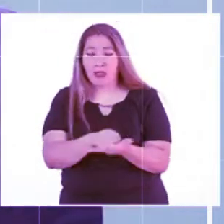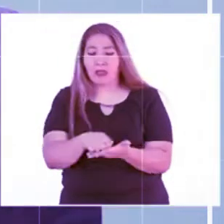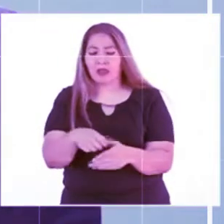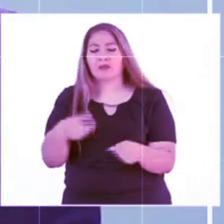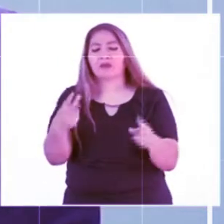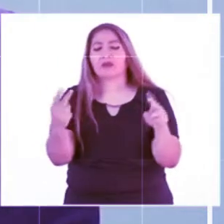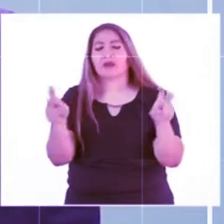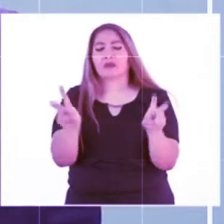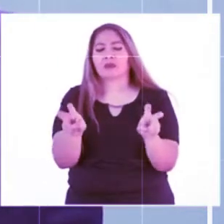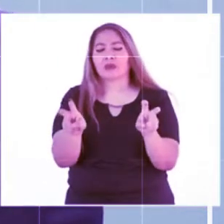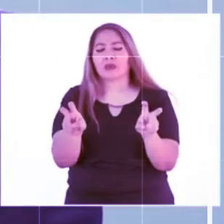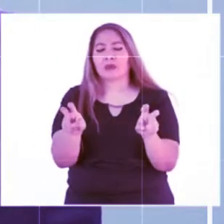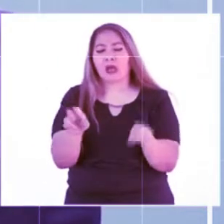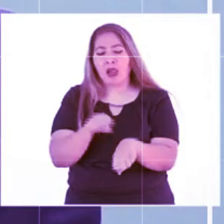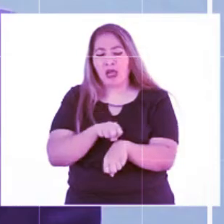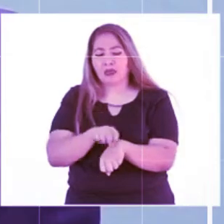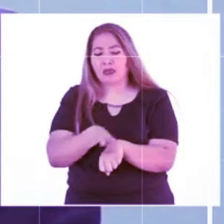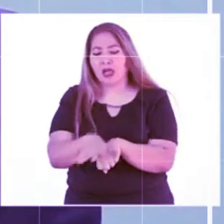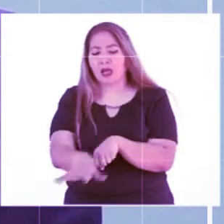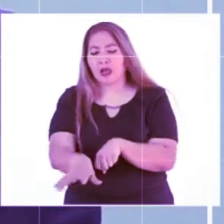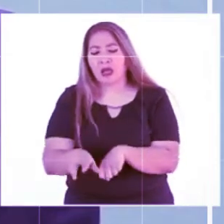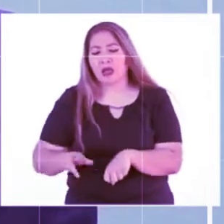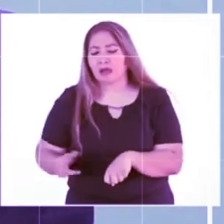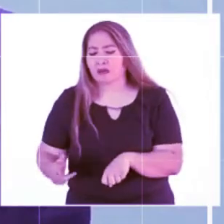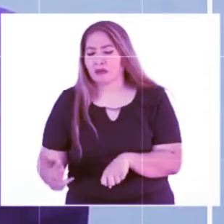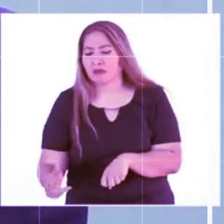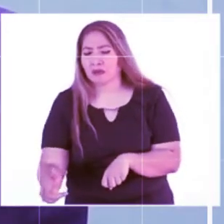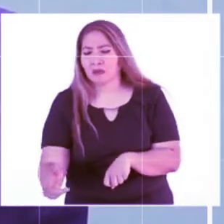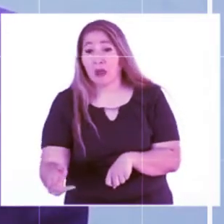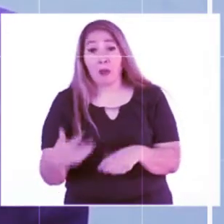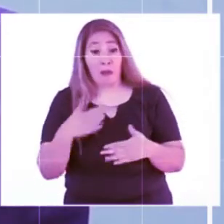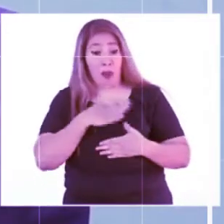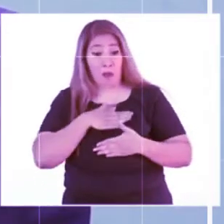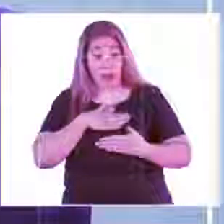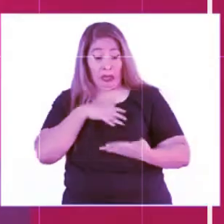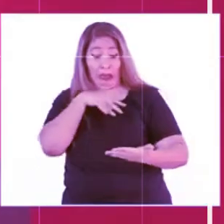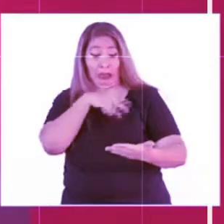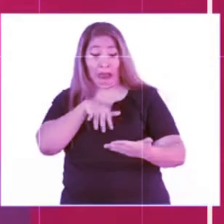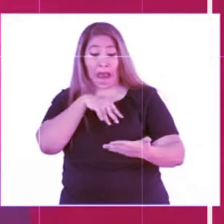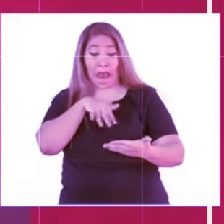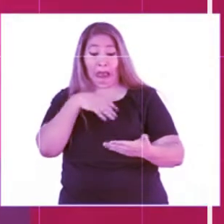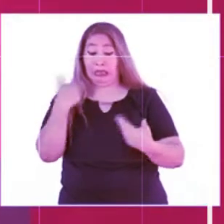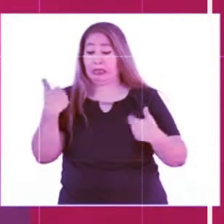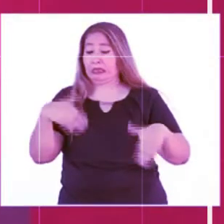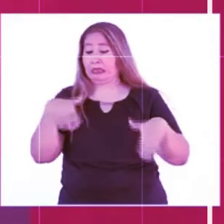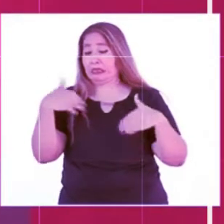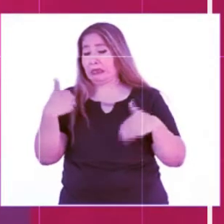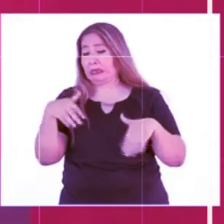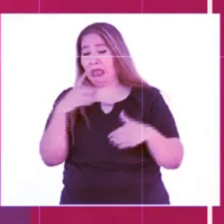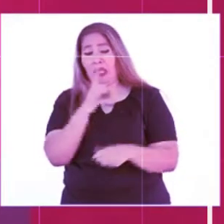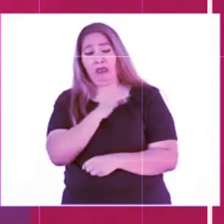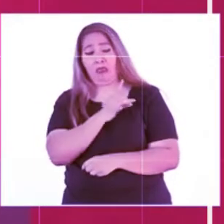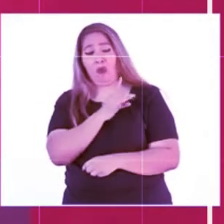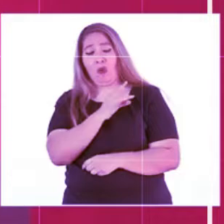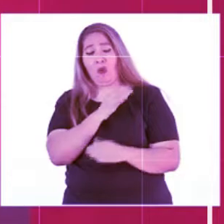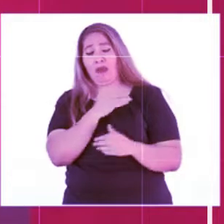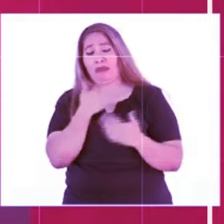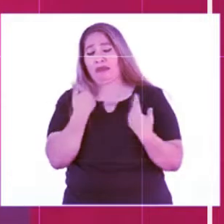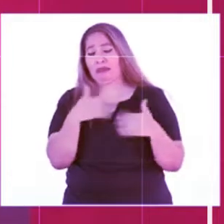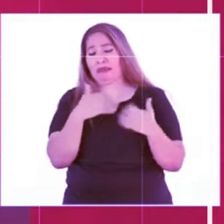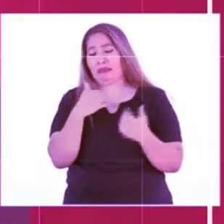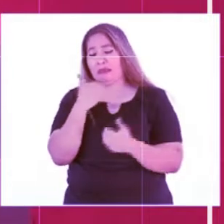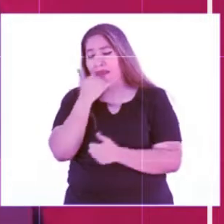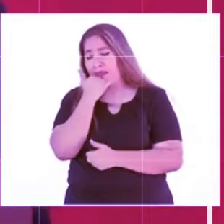Márquez es para mí un clásico. Es como La casa del dolor ajeno, otra